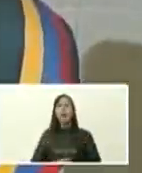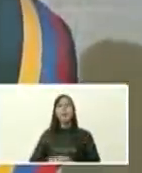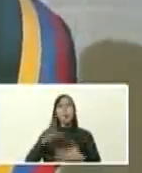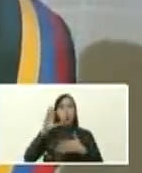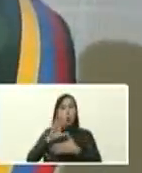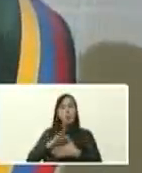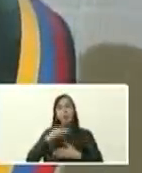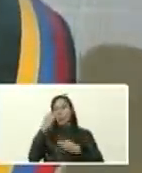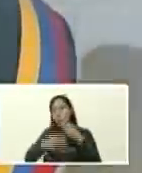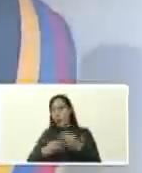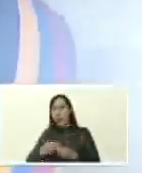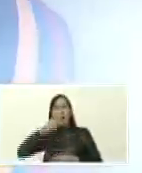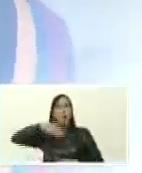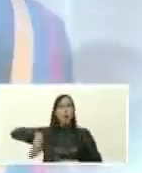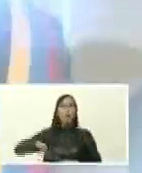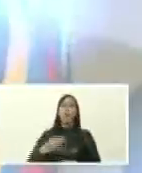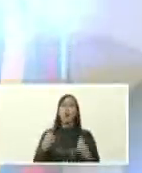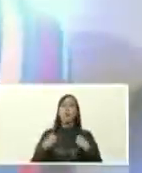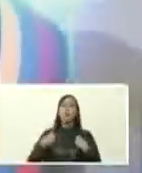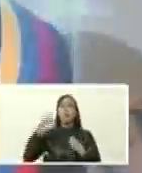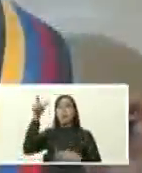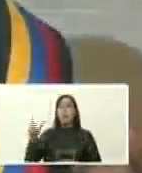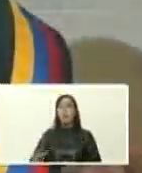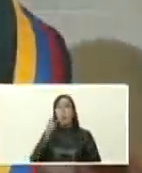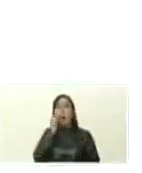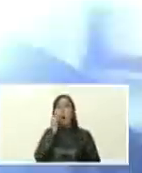dignidad de nuestro pueblo. ¡Viva Néstor Kirchner!